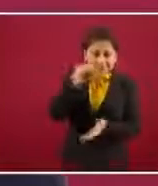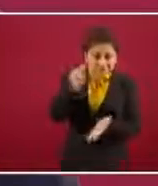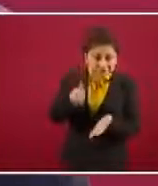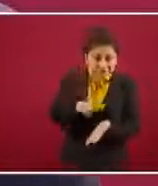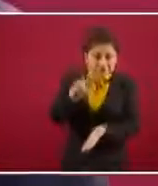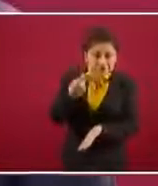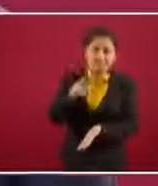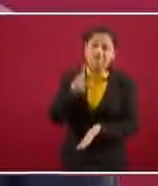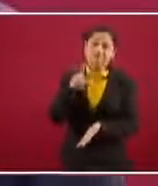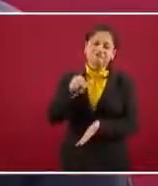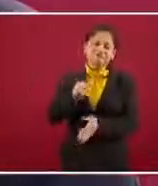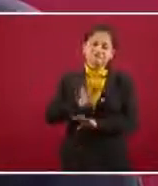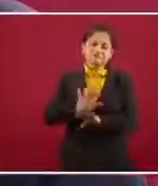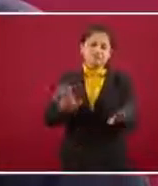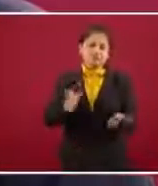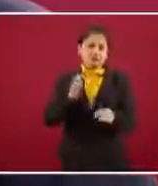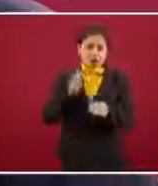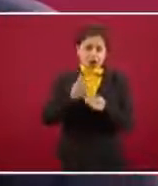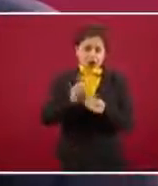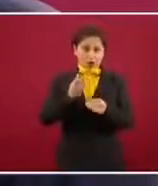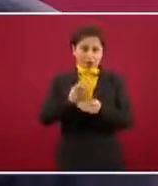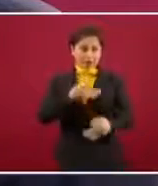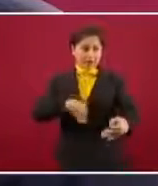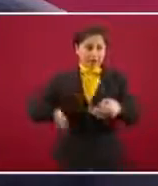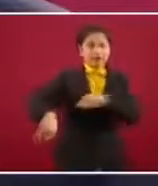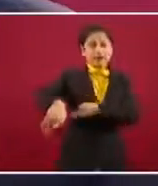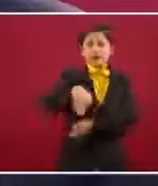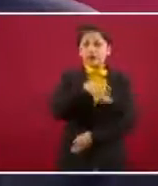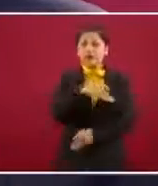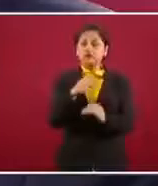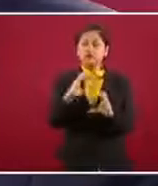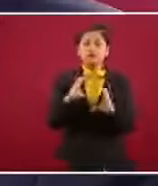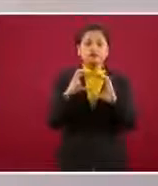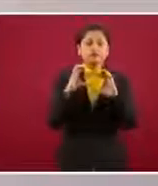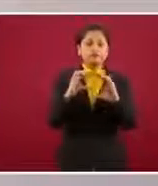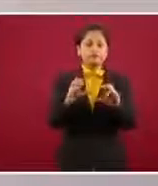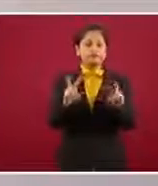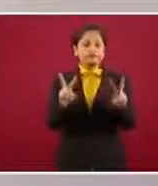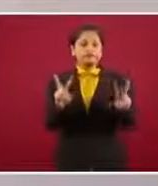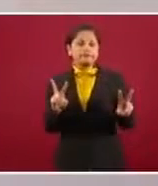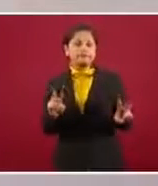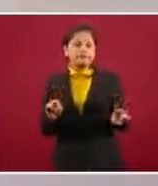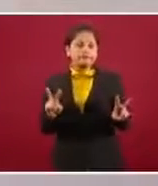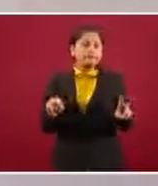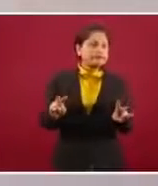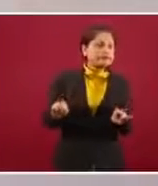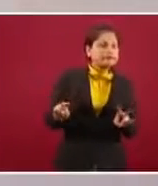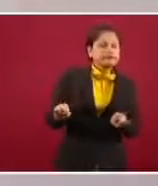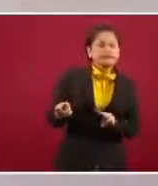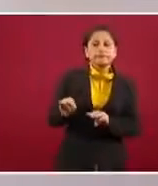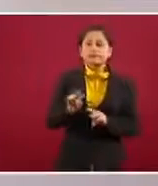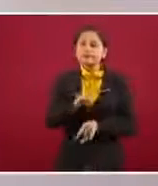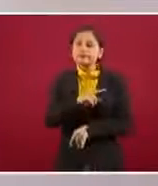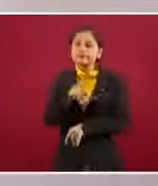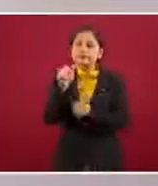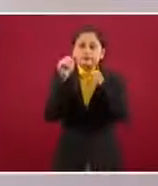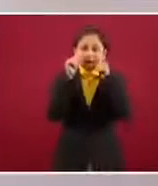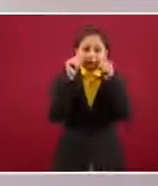Ahorita tenemos que cuidarnos todos y todos por convencimiento